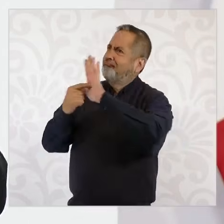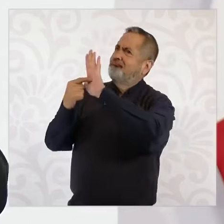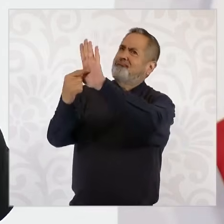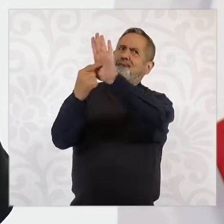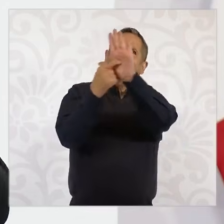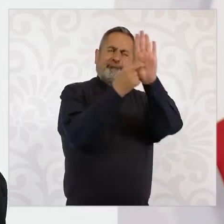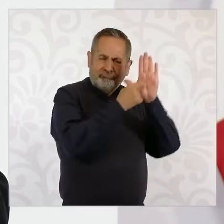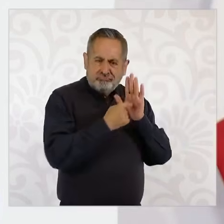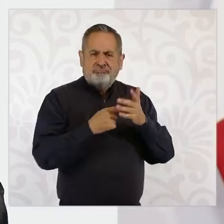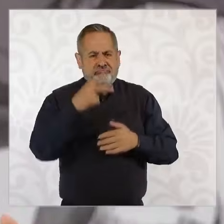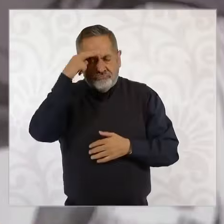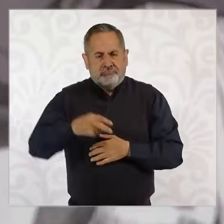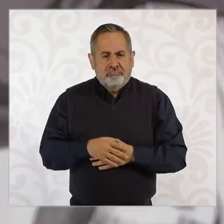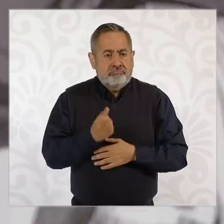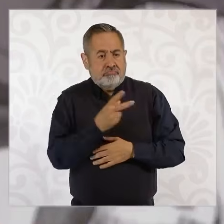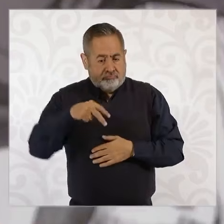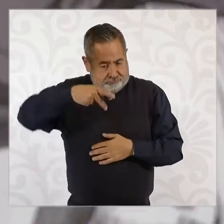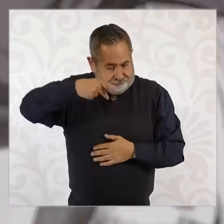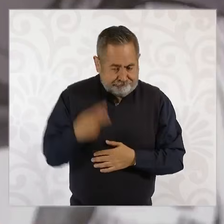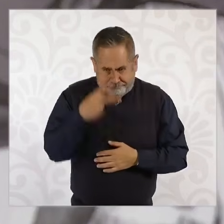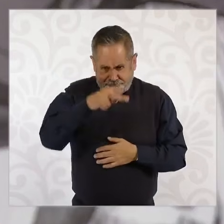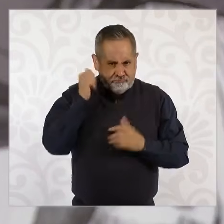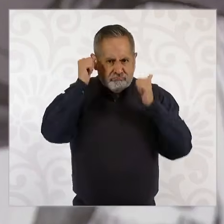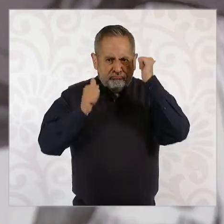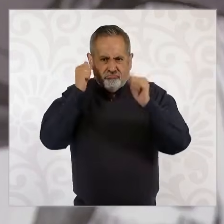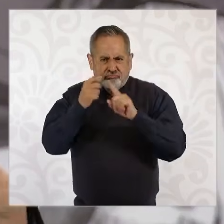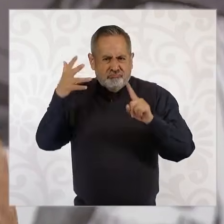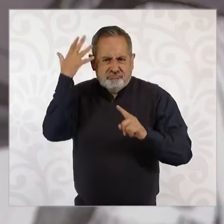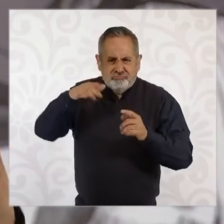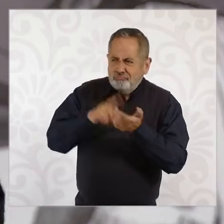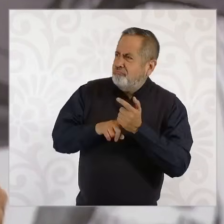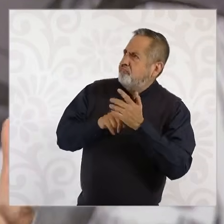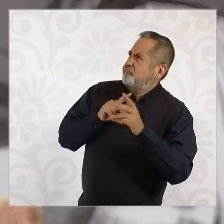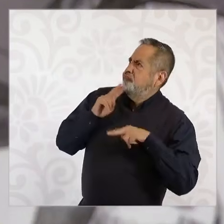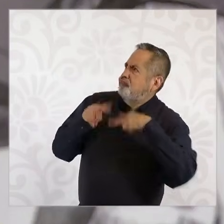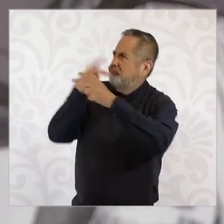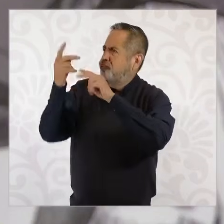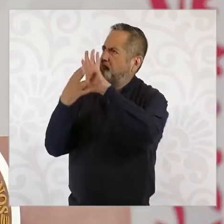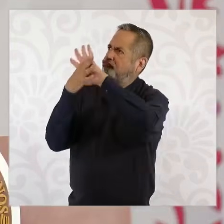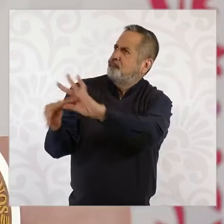que vayan antropólogos mexicanos a España a explicar